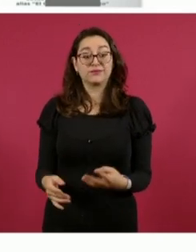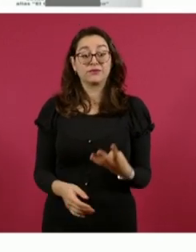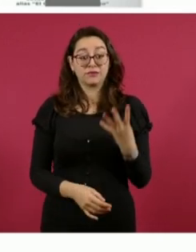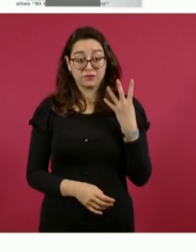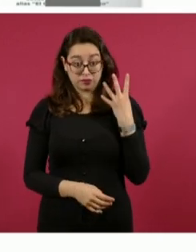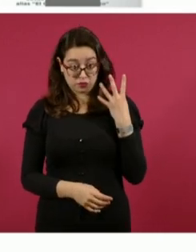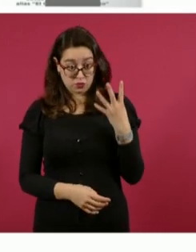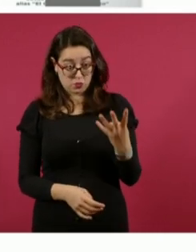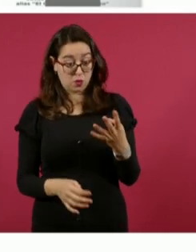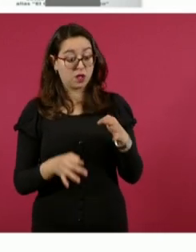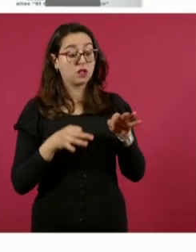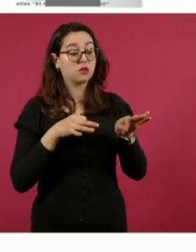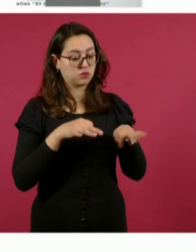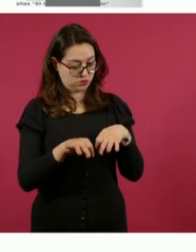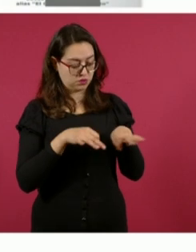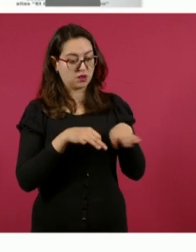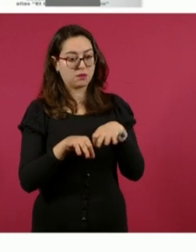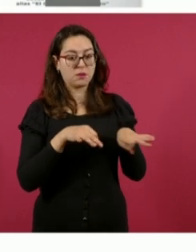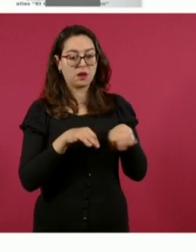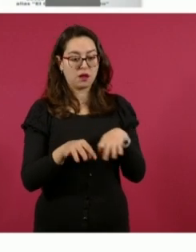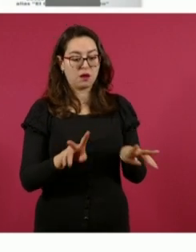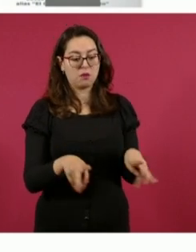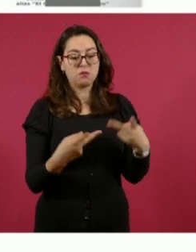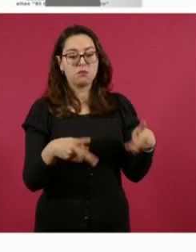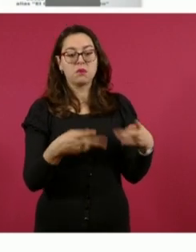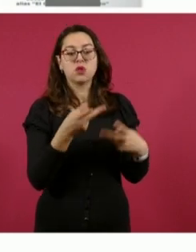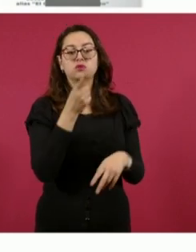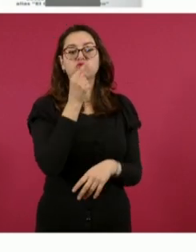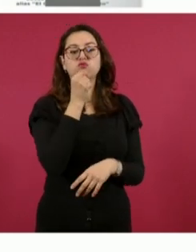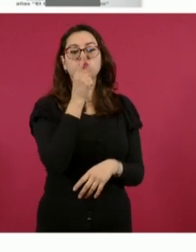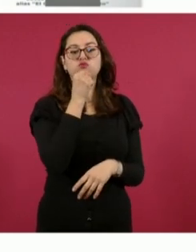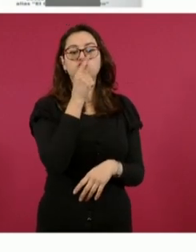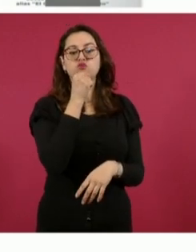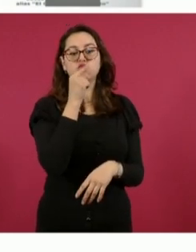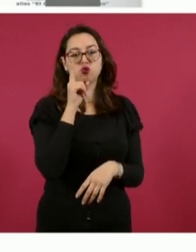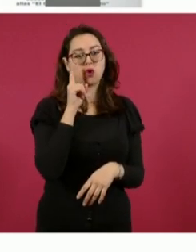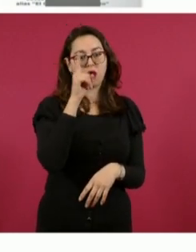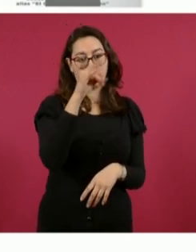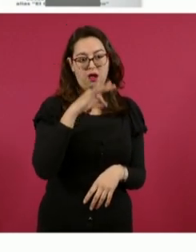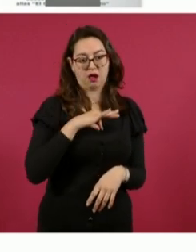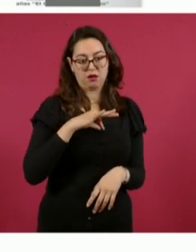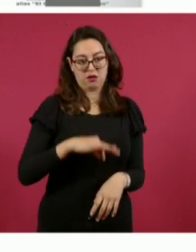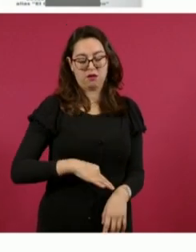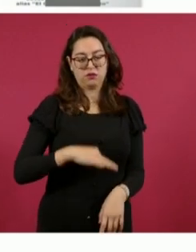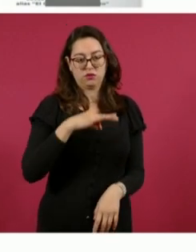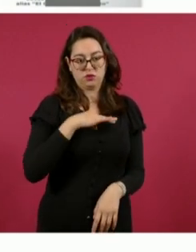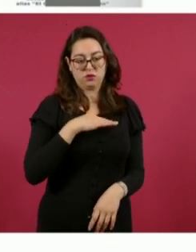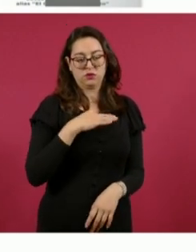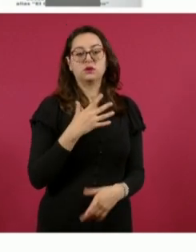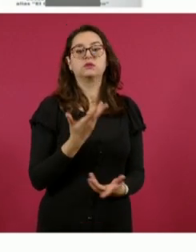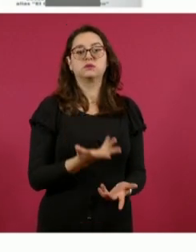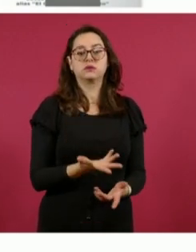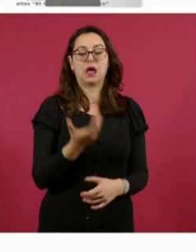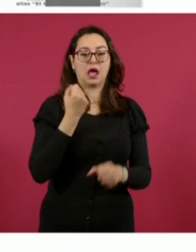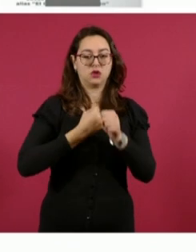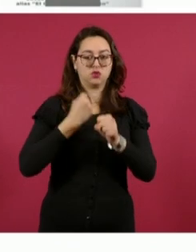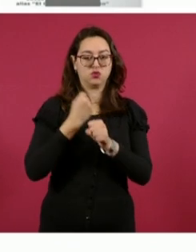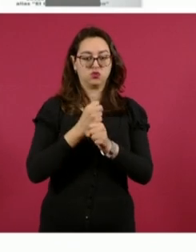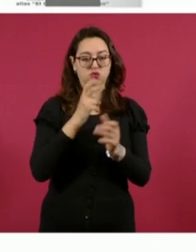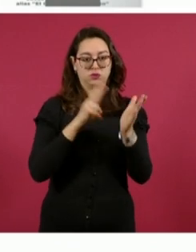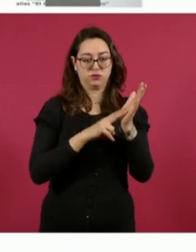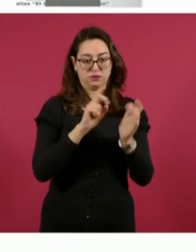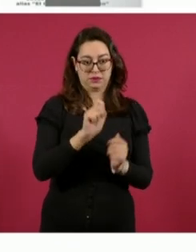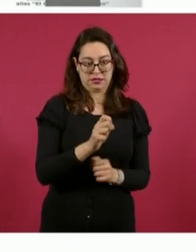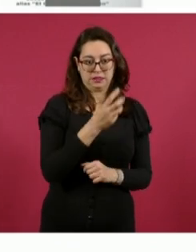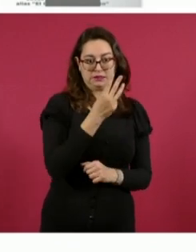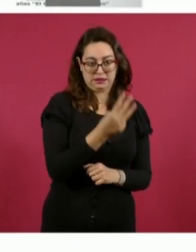cuatro trabajadores de una bodega expendedora de pollo en el municipio de Toluca, esto en diciembre del 2023. Para